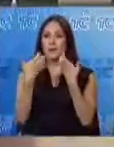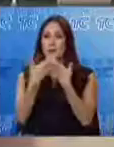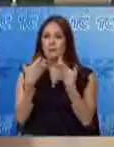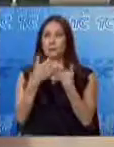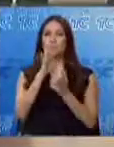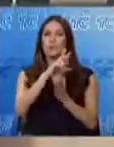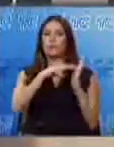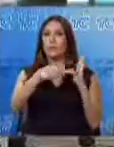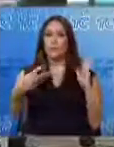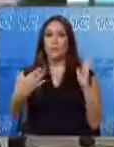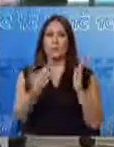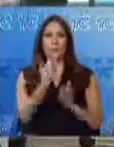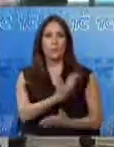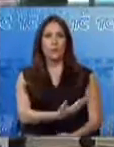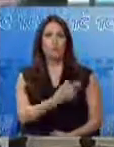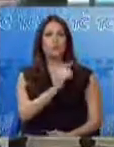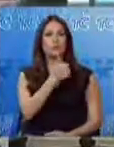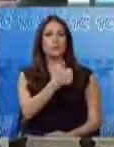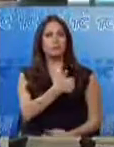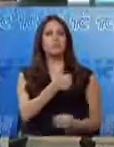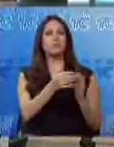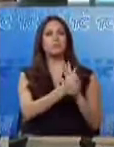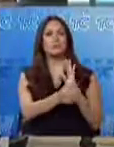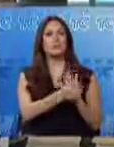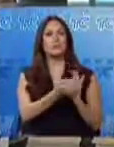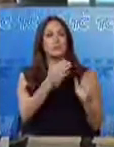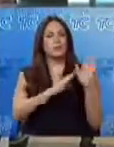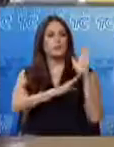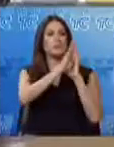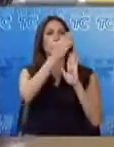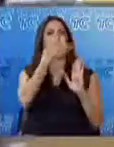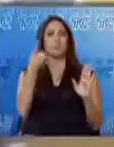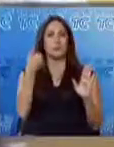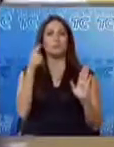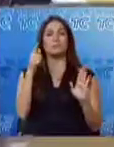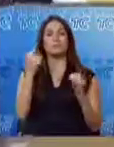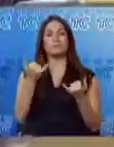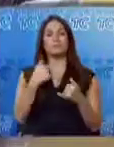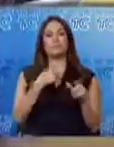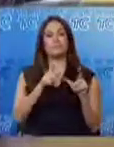tecnología y las capacidades demostradas por sus trabajadores al momento de atender una emergencia.